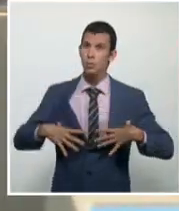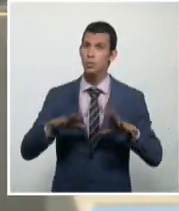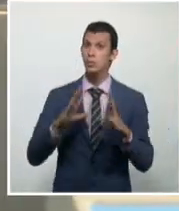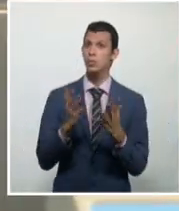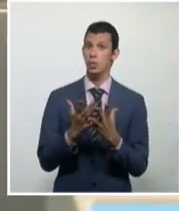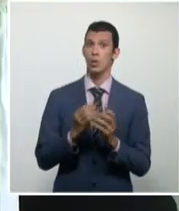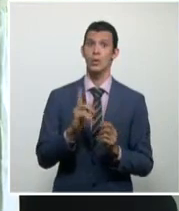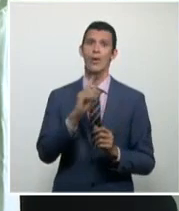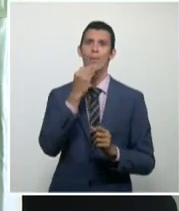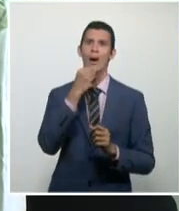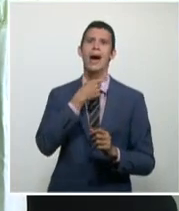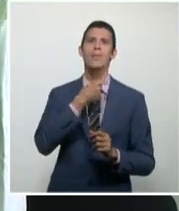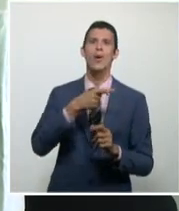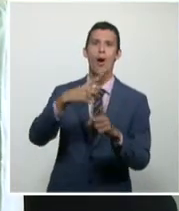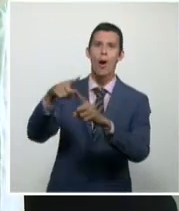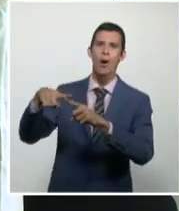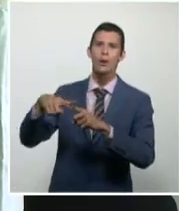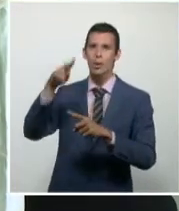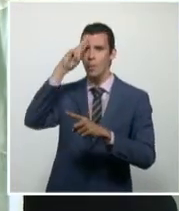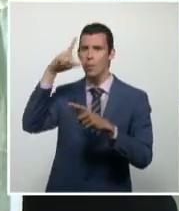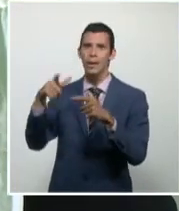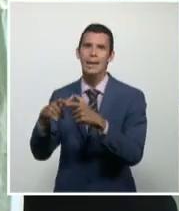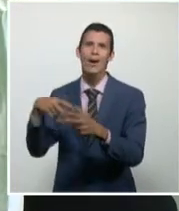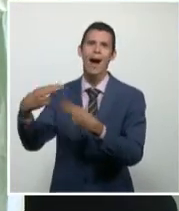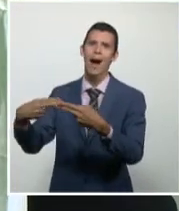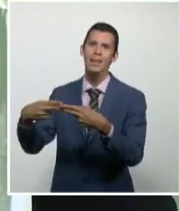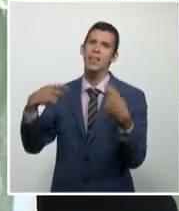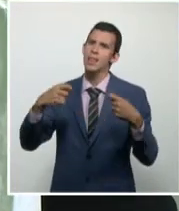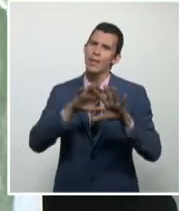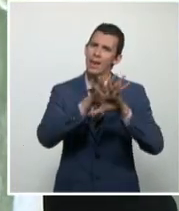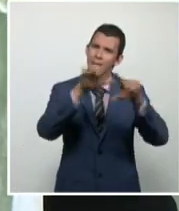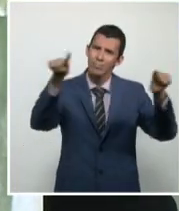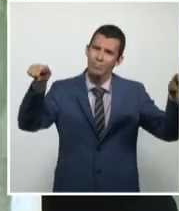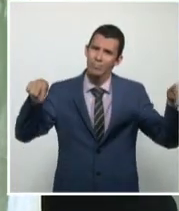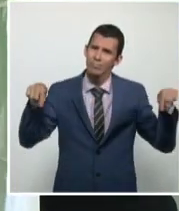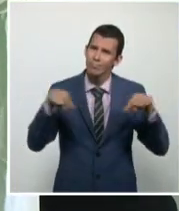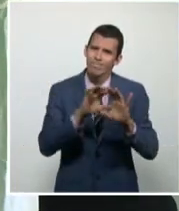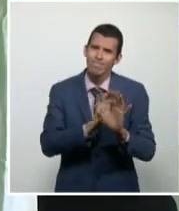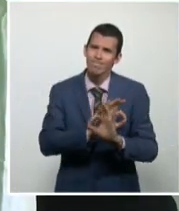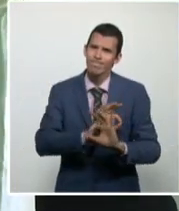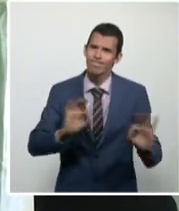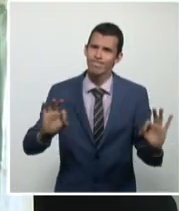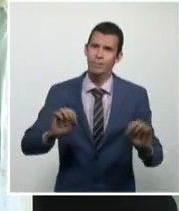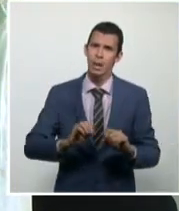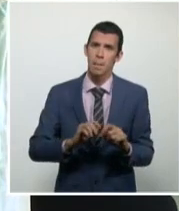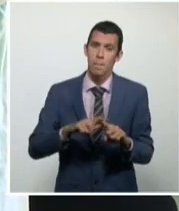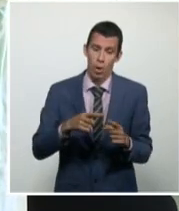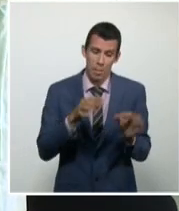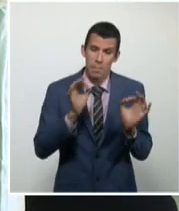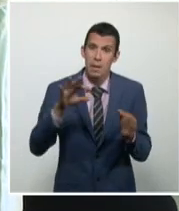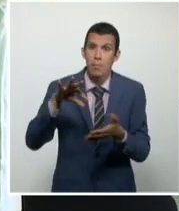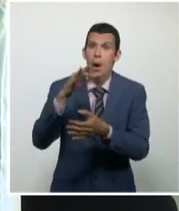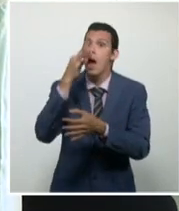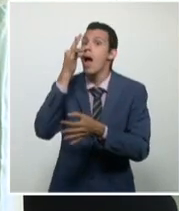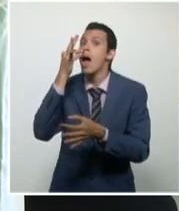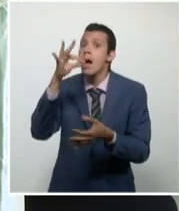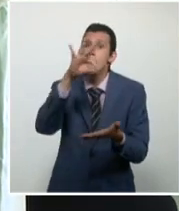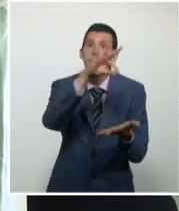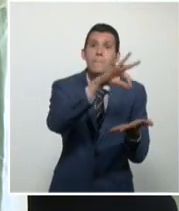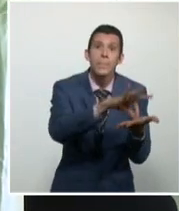abierta para cortar la cadena de transmisión del nuevo coronavirus urge identificar a la mayor cantidad de personas infectadas